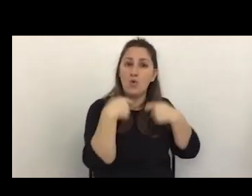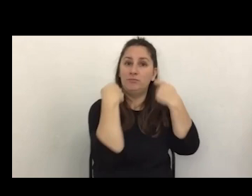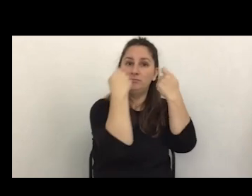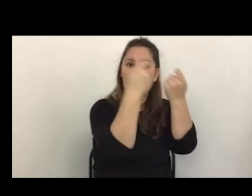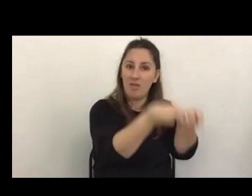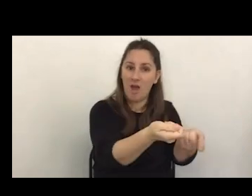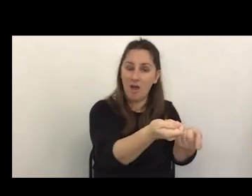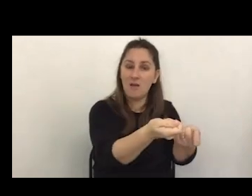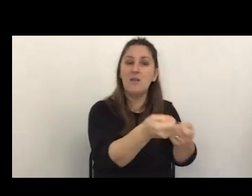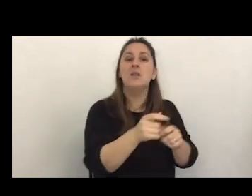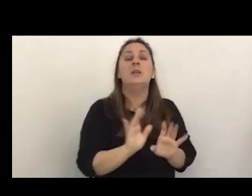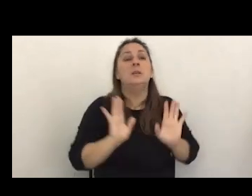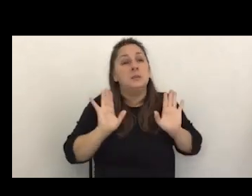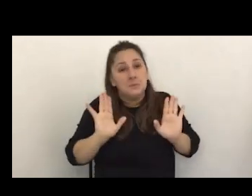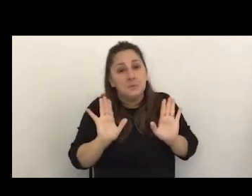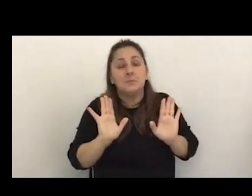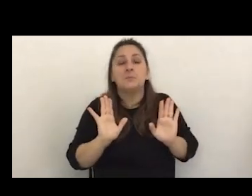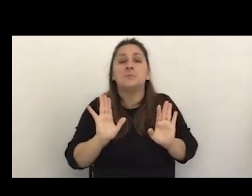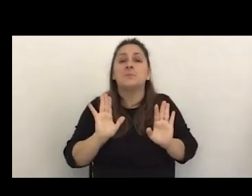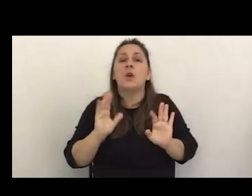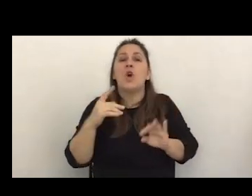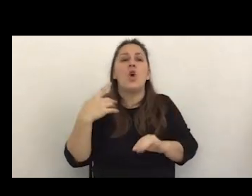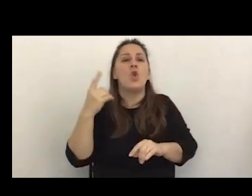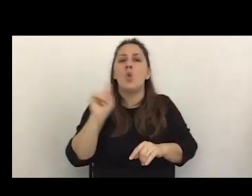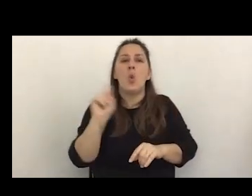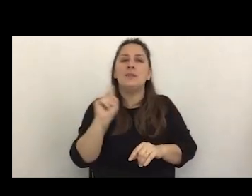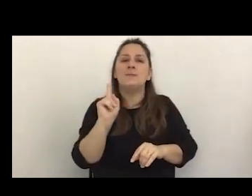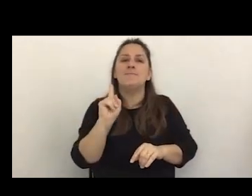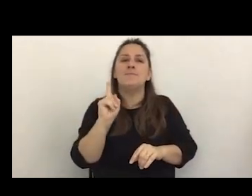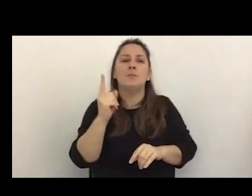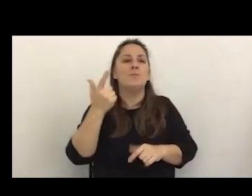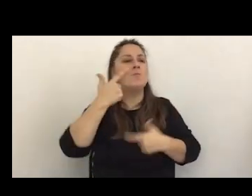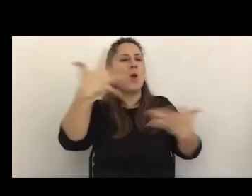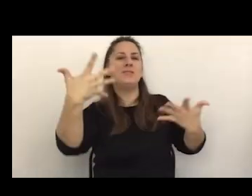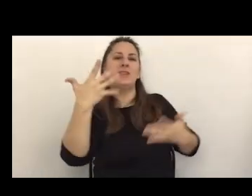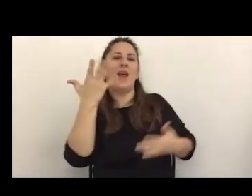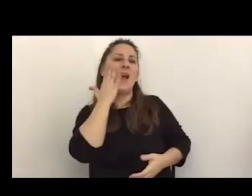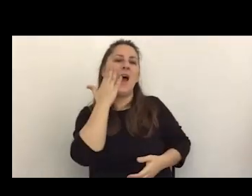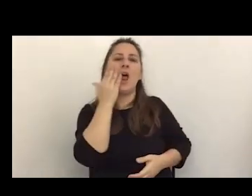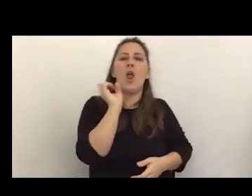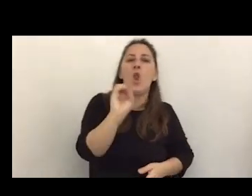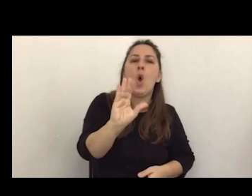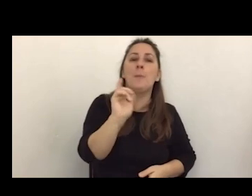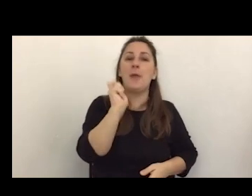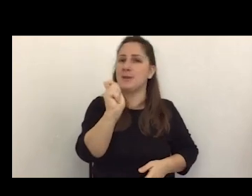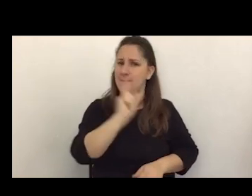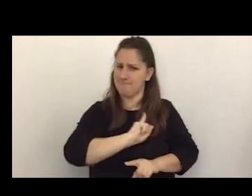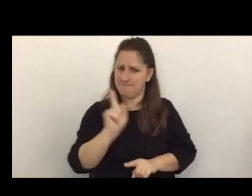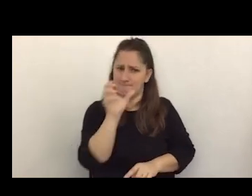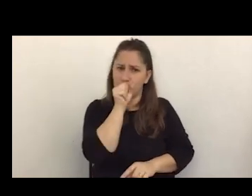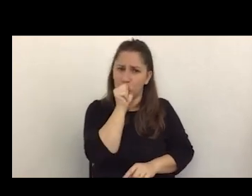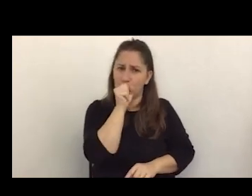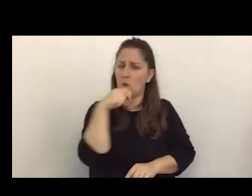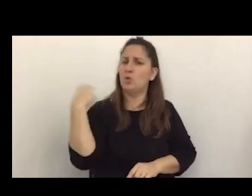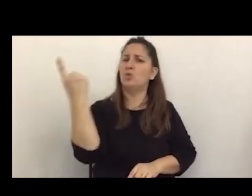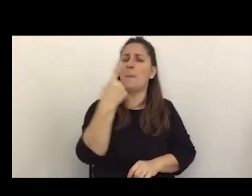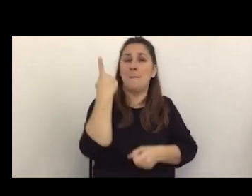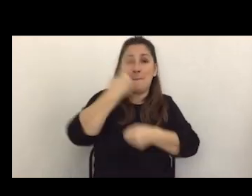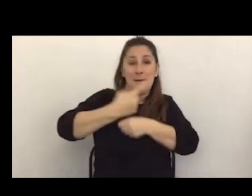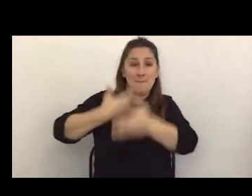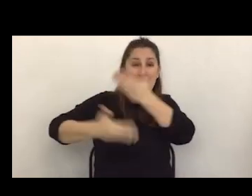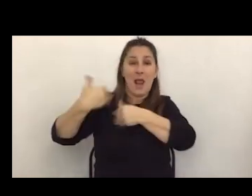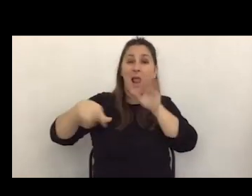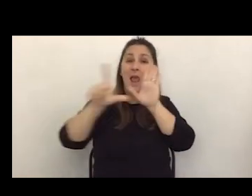en principio no debe ser conocida. De hecho, todas las legislaciones, las primeras legislaciones